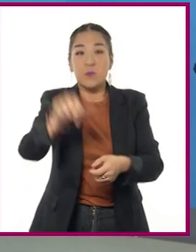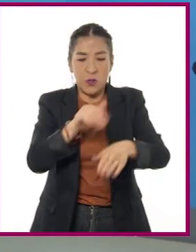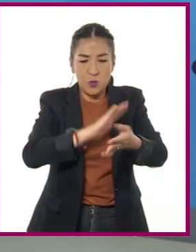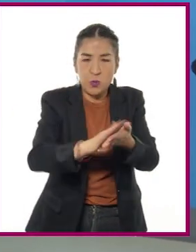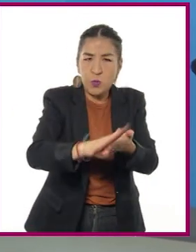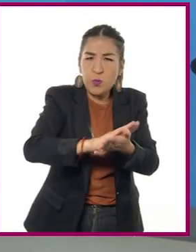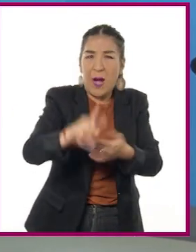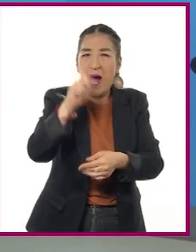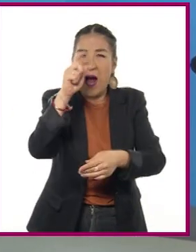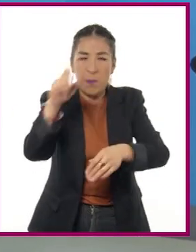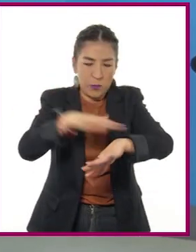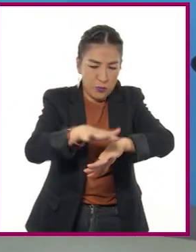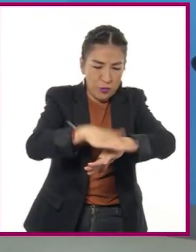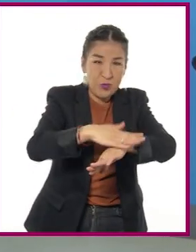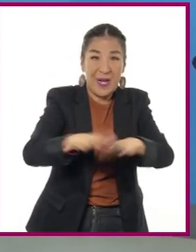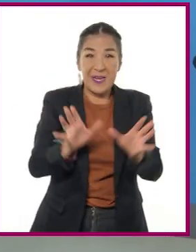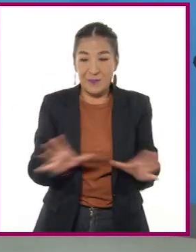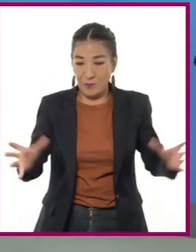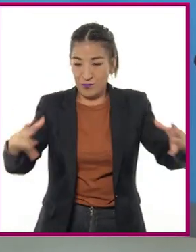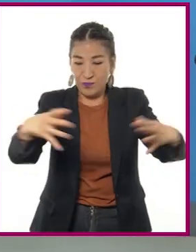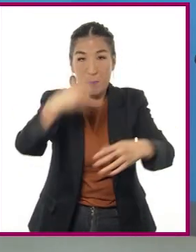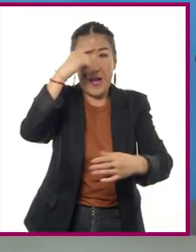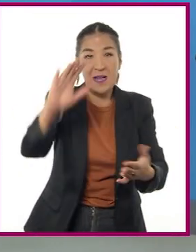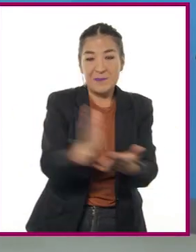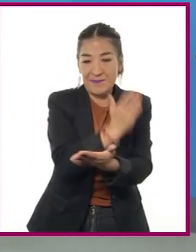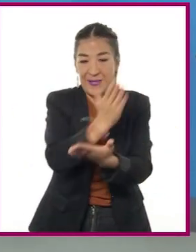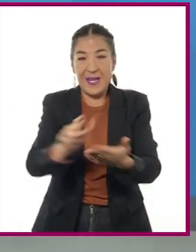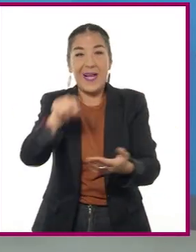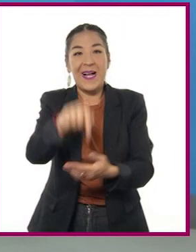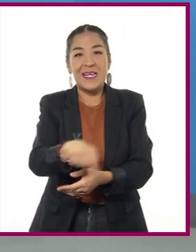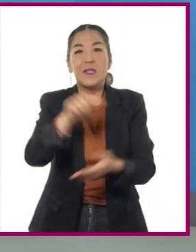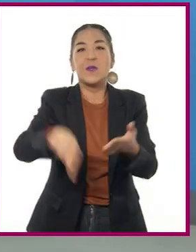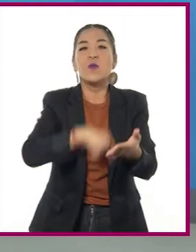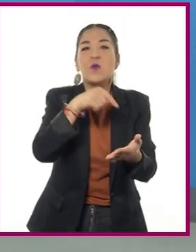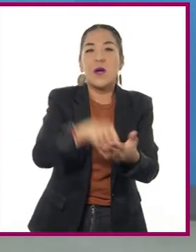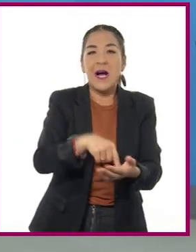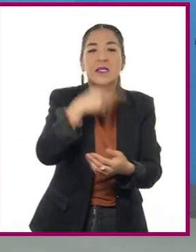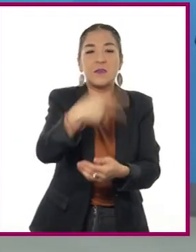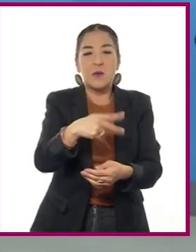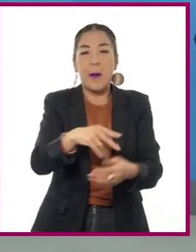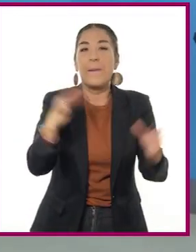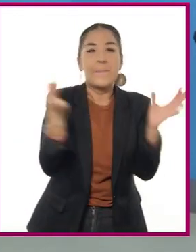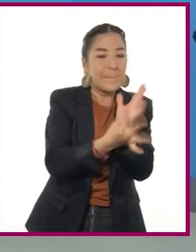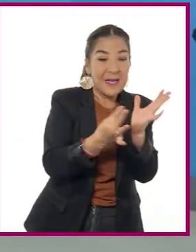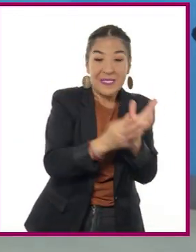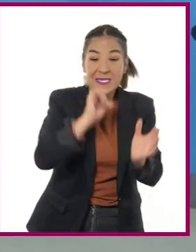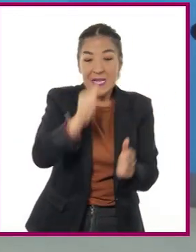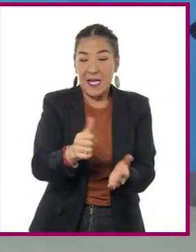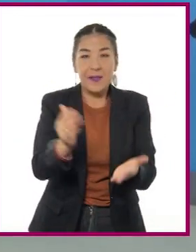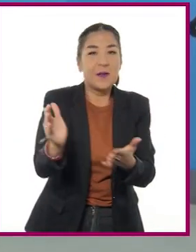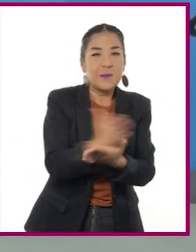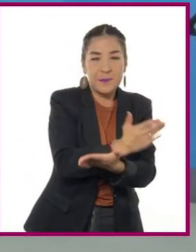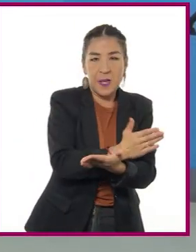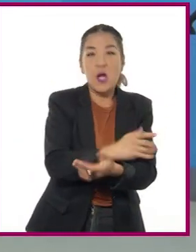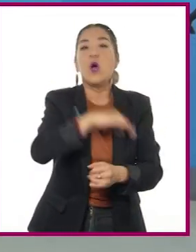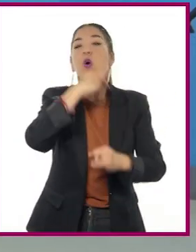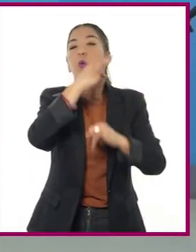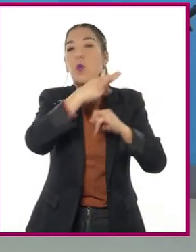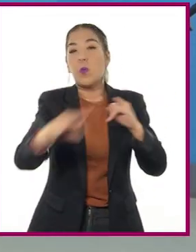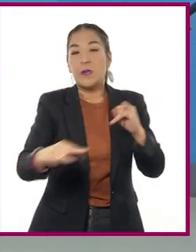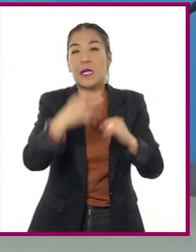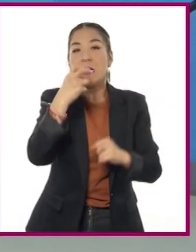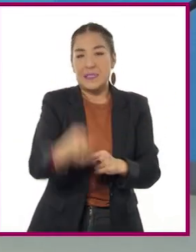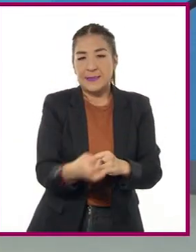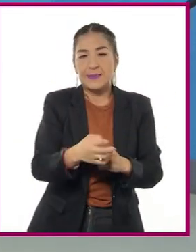en grandes tinas para separar la amalgama de los elementos no metálicos y finalmente, por